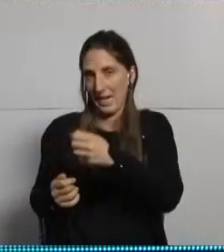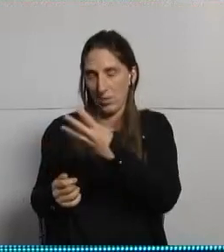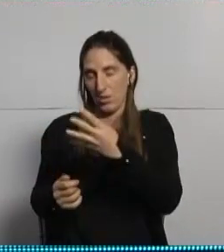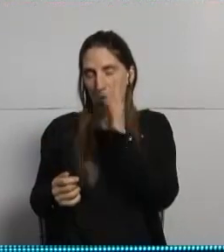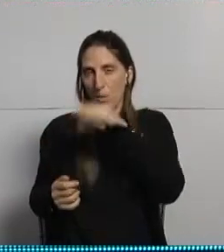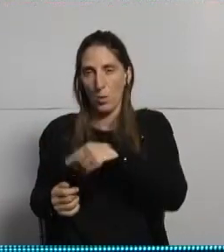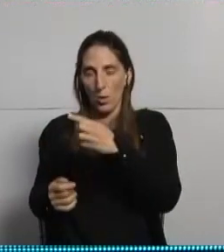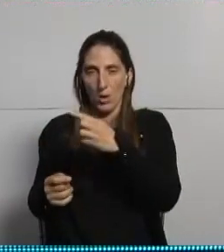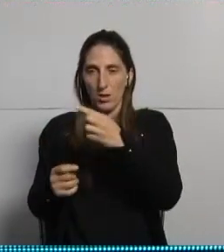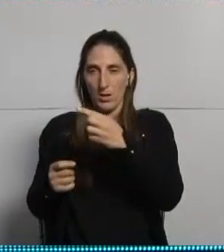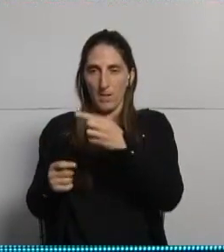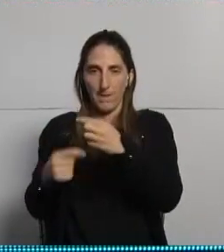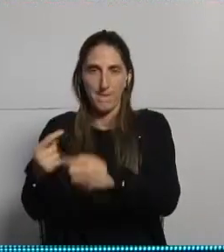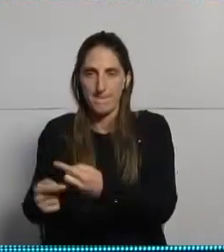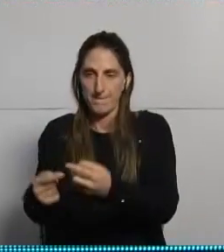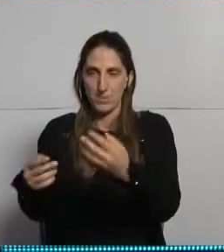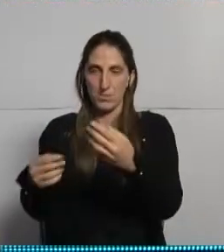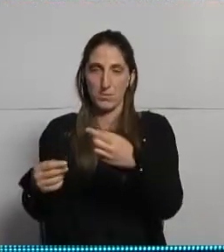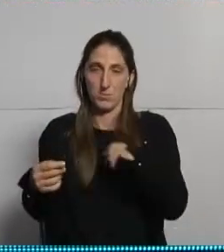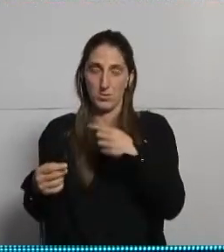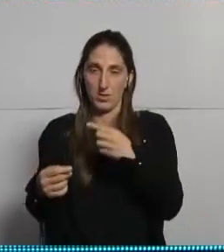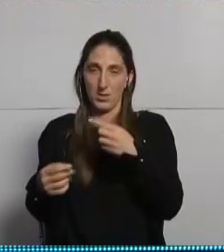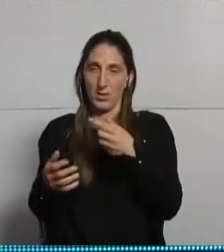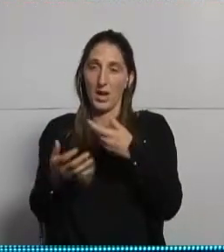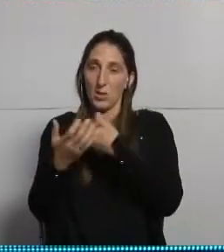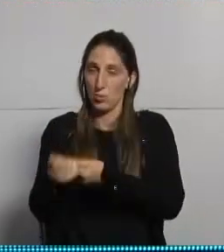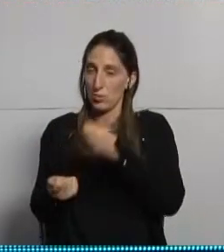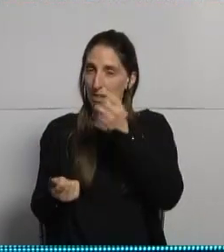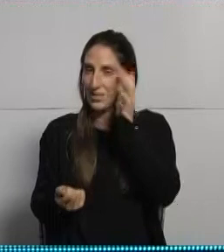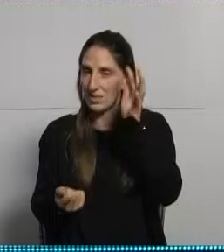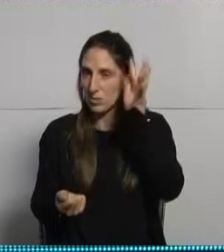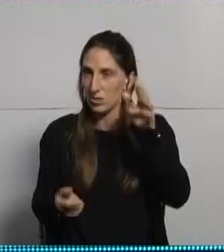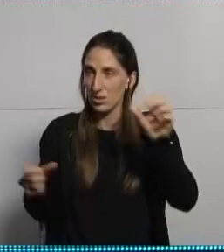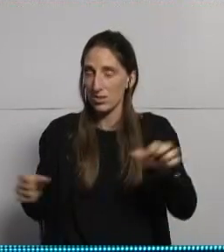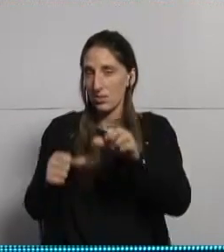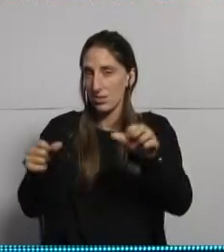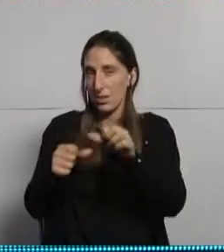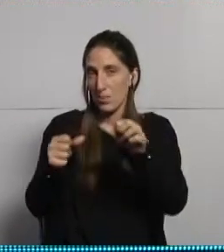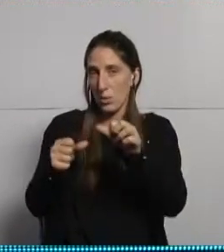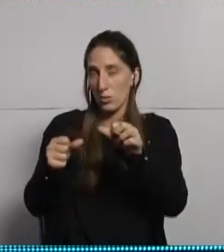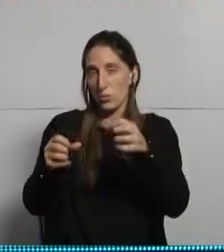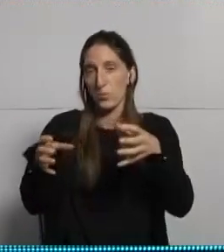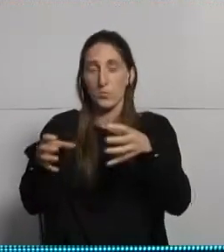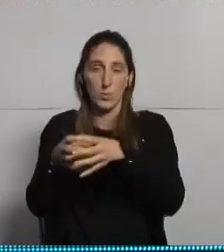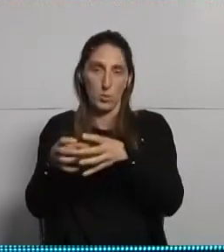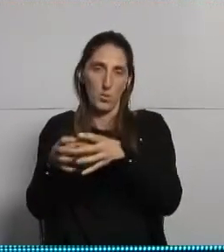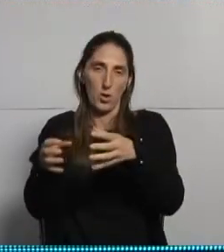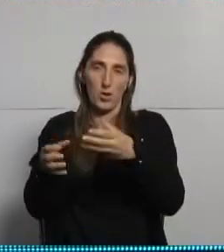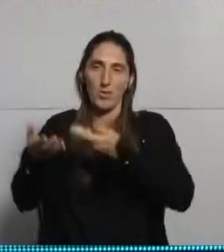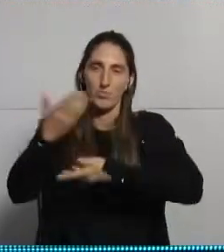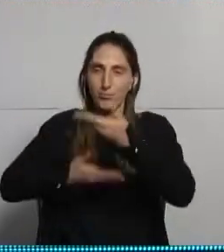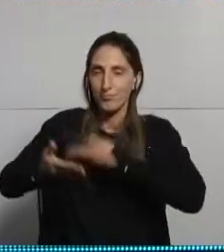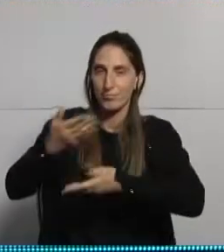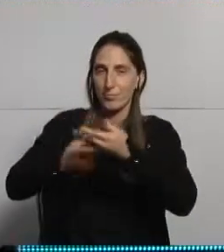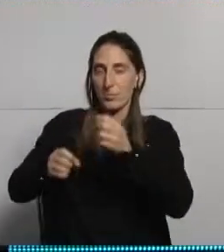de profesionales de asistencia psicológica, desarrollamos un chatbot en unas 2 semanas